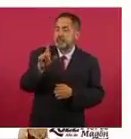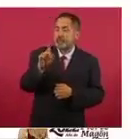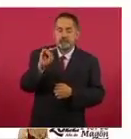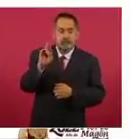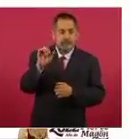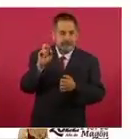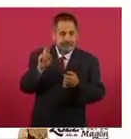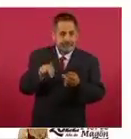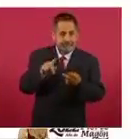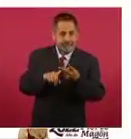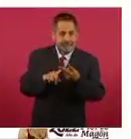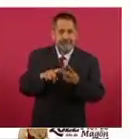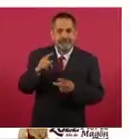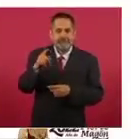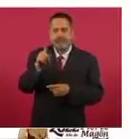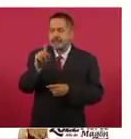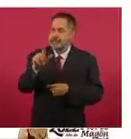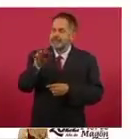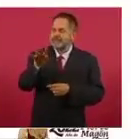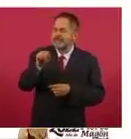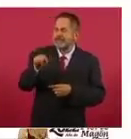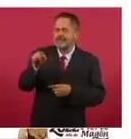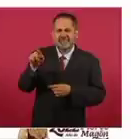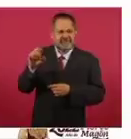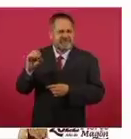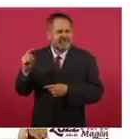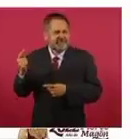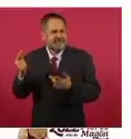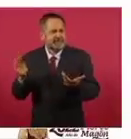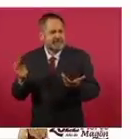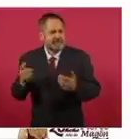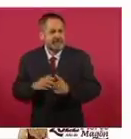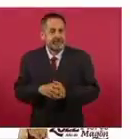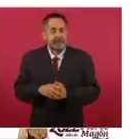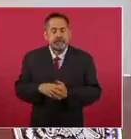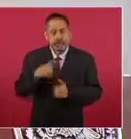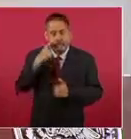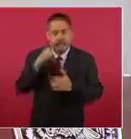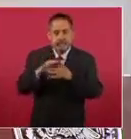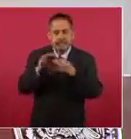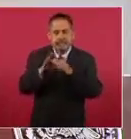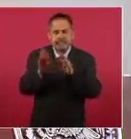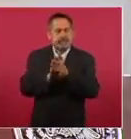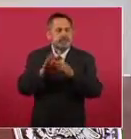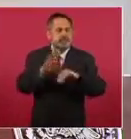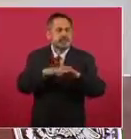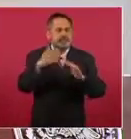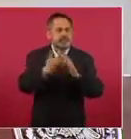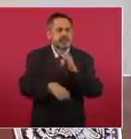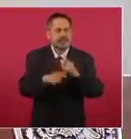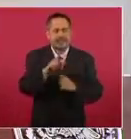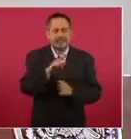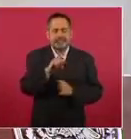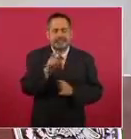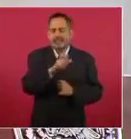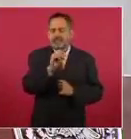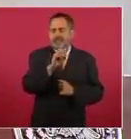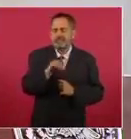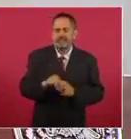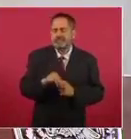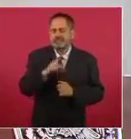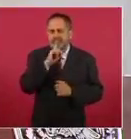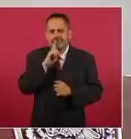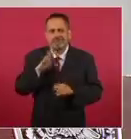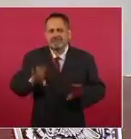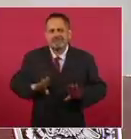19 pesos con 76 centavos en el caso de Zoom. Por eso U-Link es la mejor opción y Zoom la opción menos conveniente que